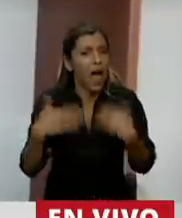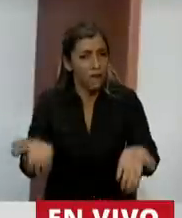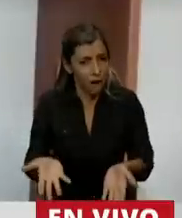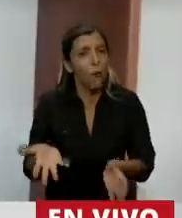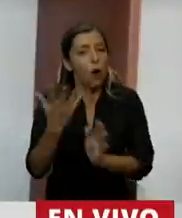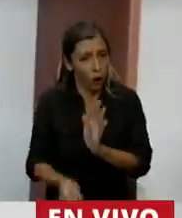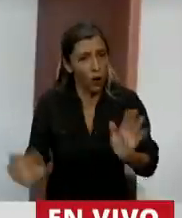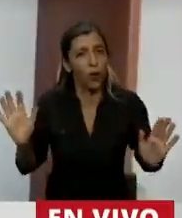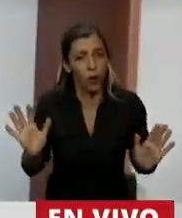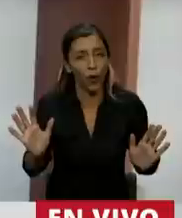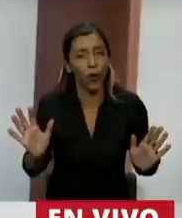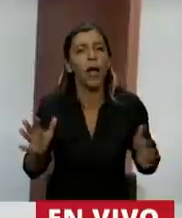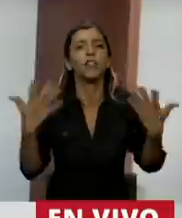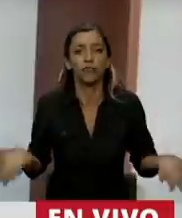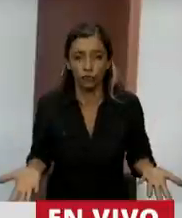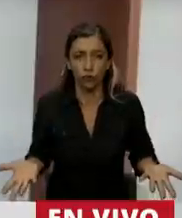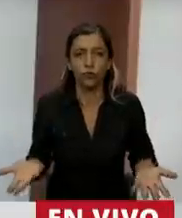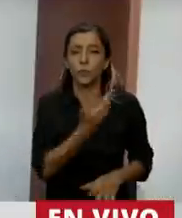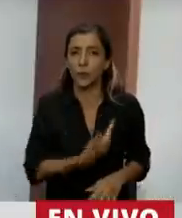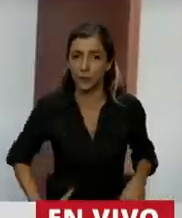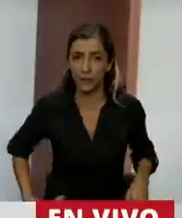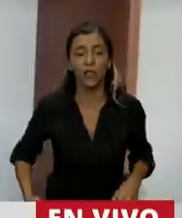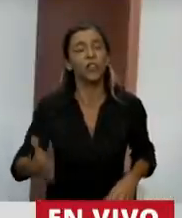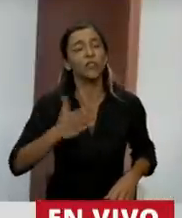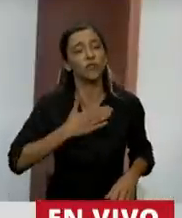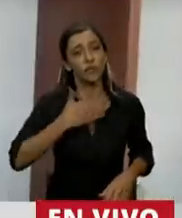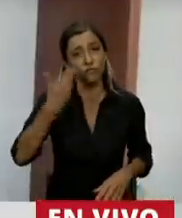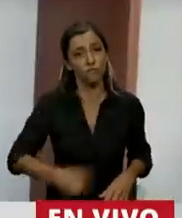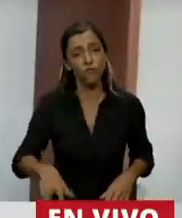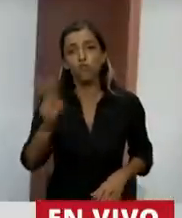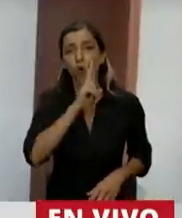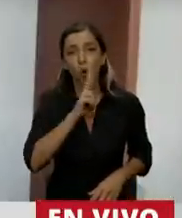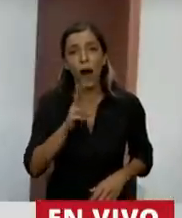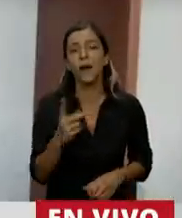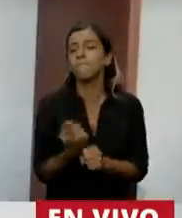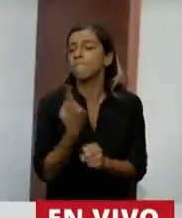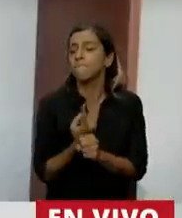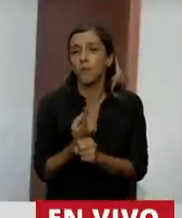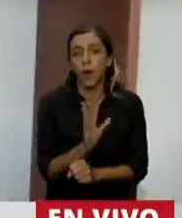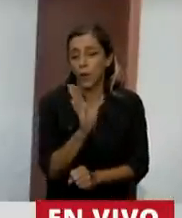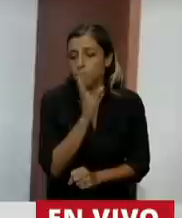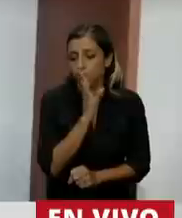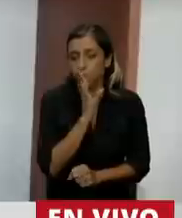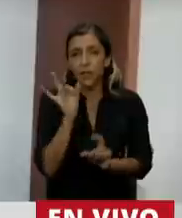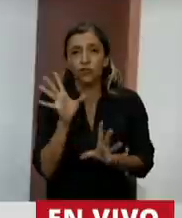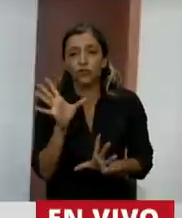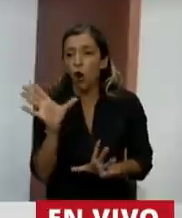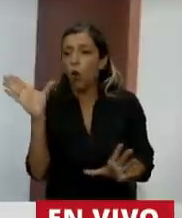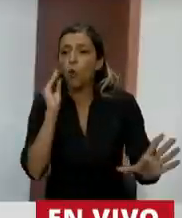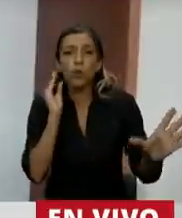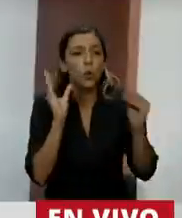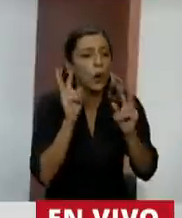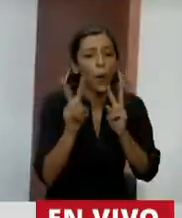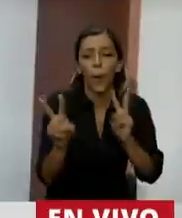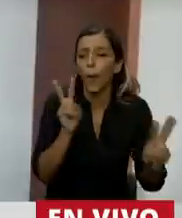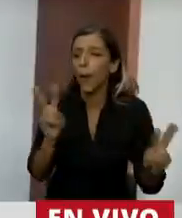ley. Entonces, señor presidente, como mujer no puedo quedarme en los relatos, especulando con que